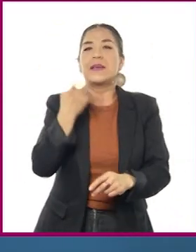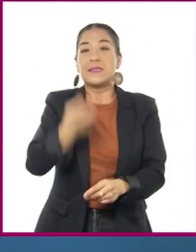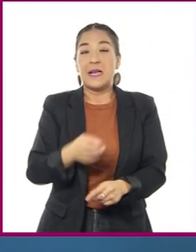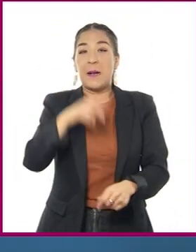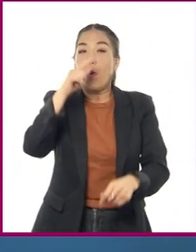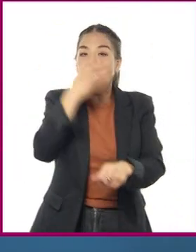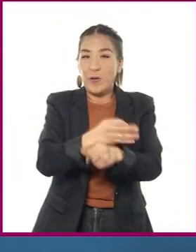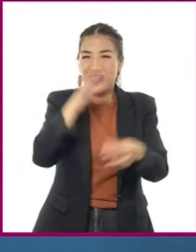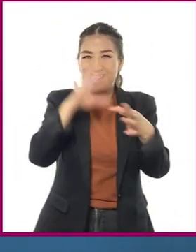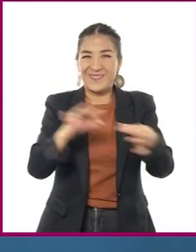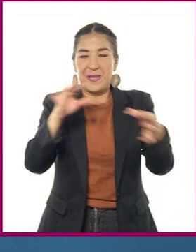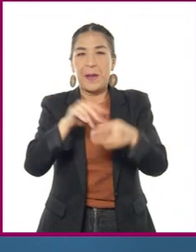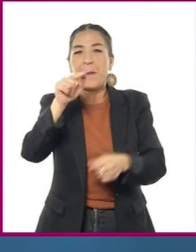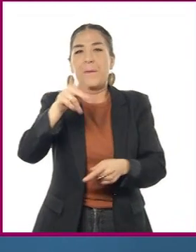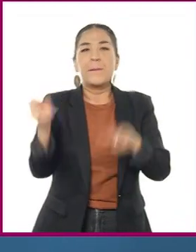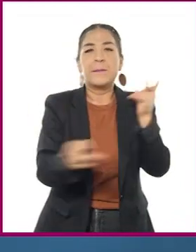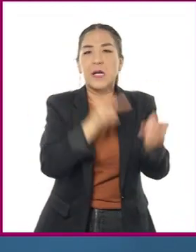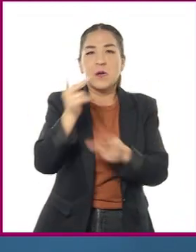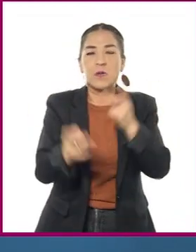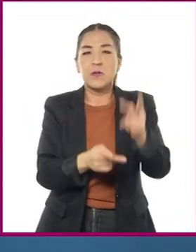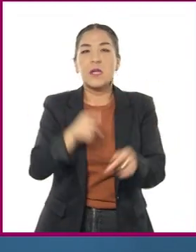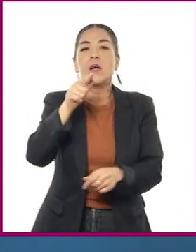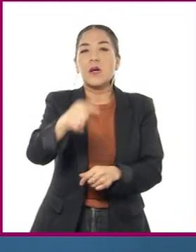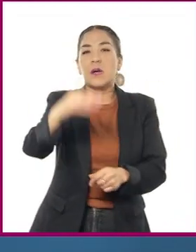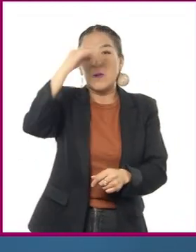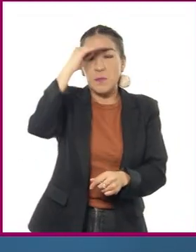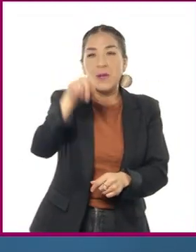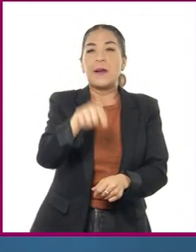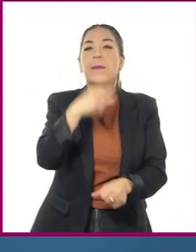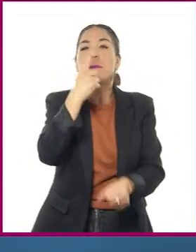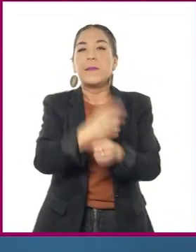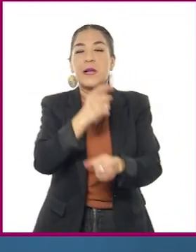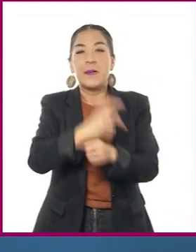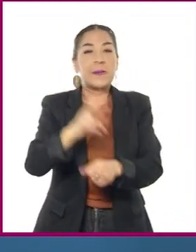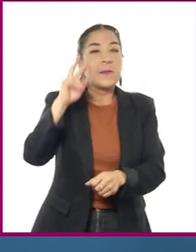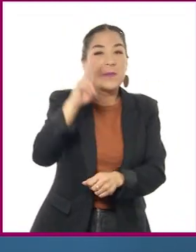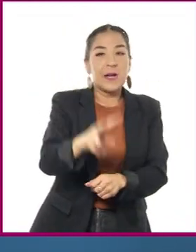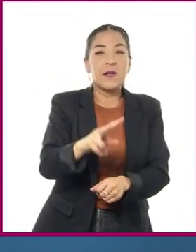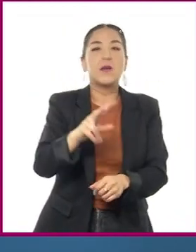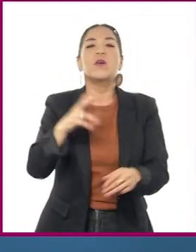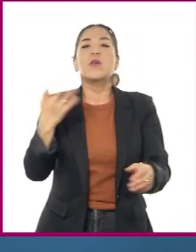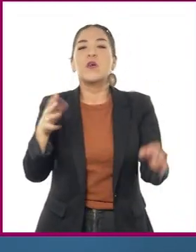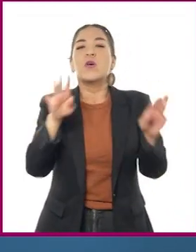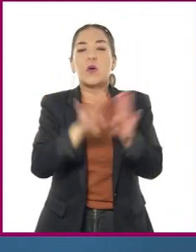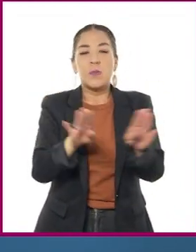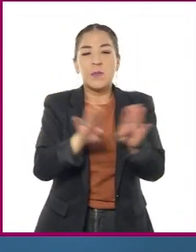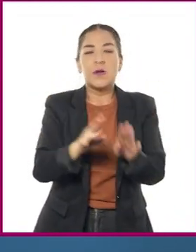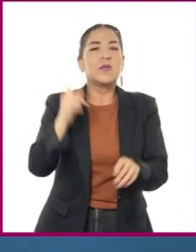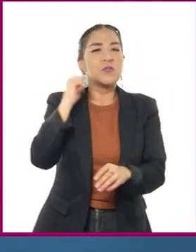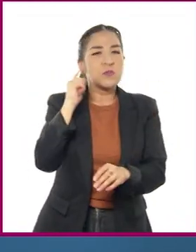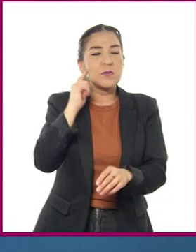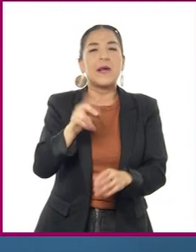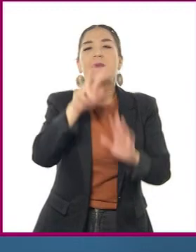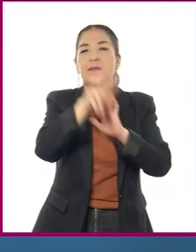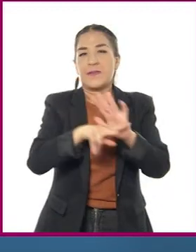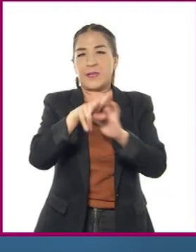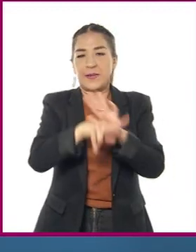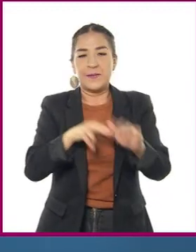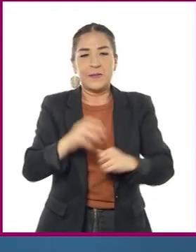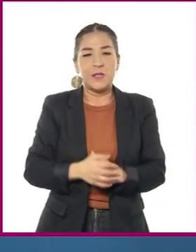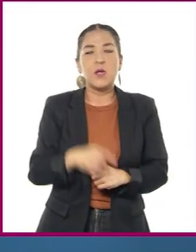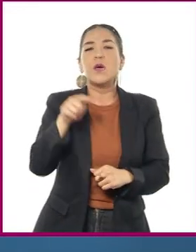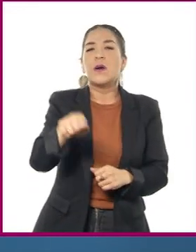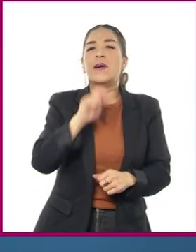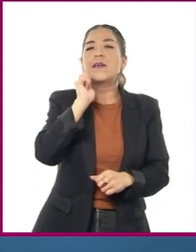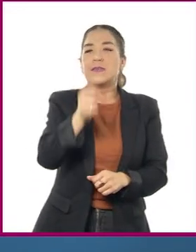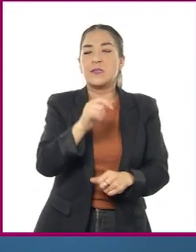en esta pregunta, ¿qué te parece si primero vemos y escuchamos el siguiente video, en el